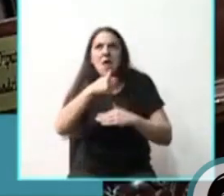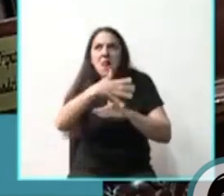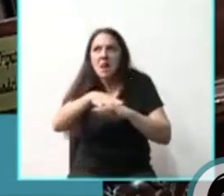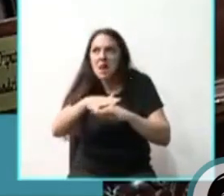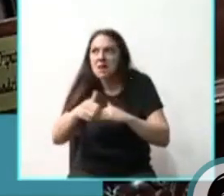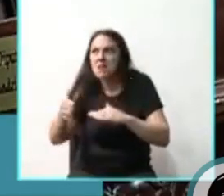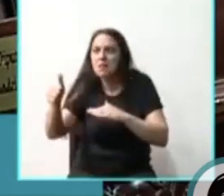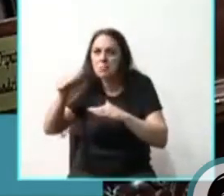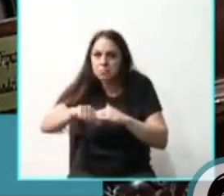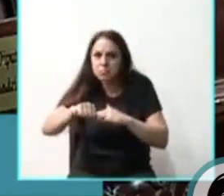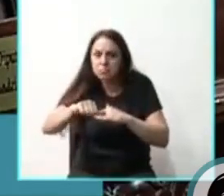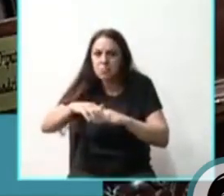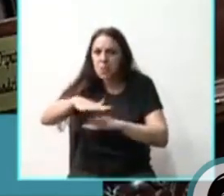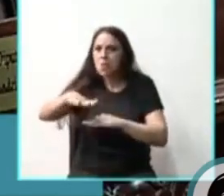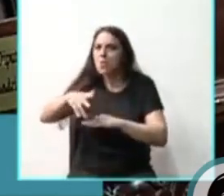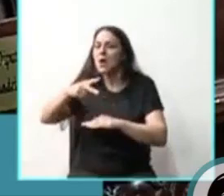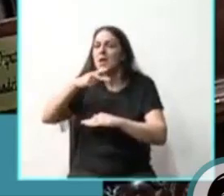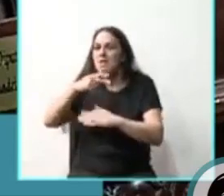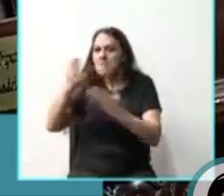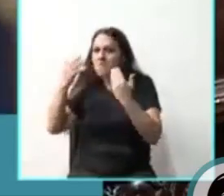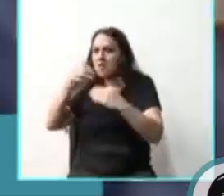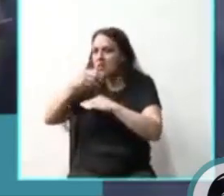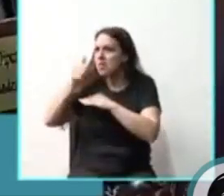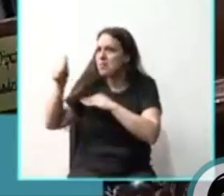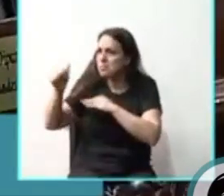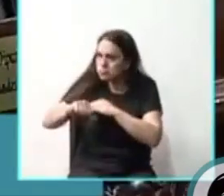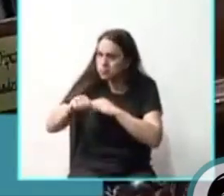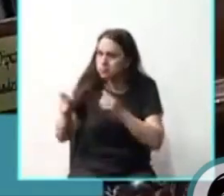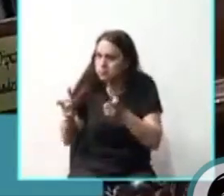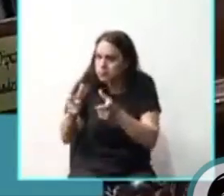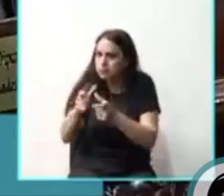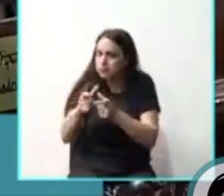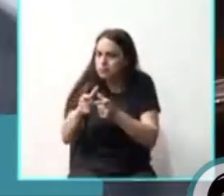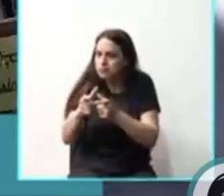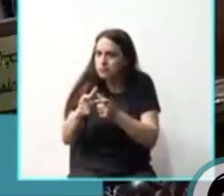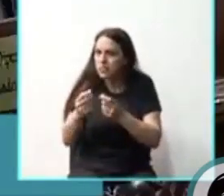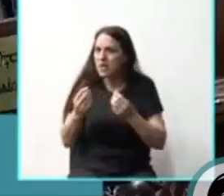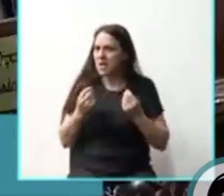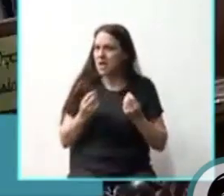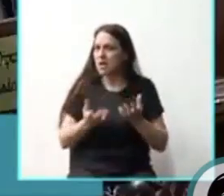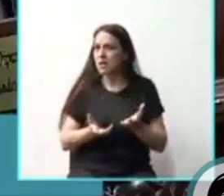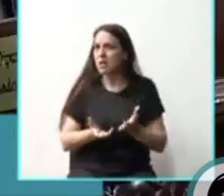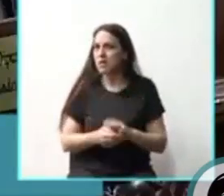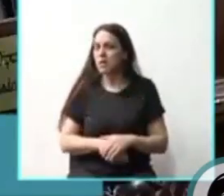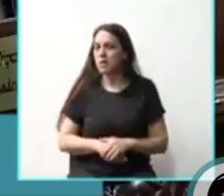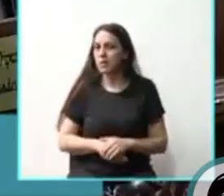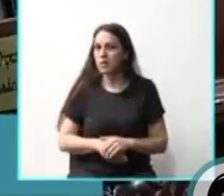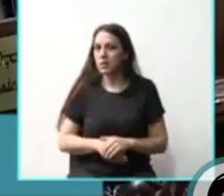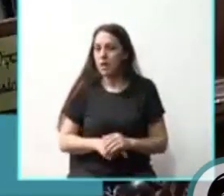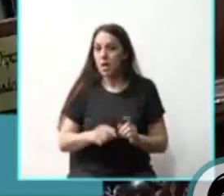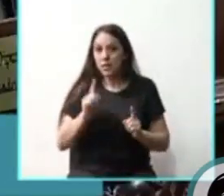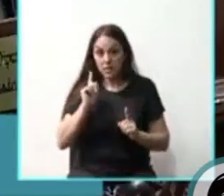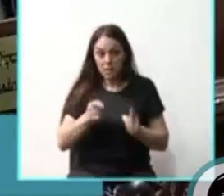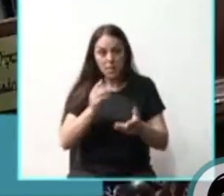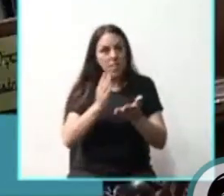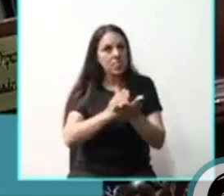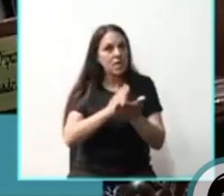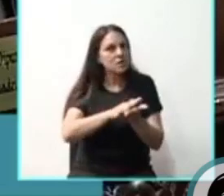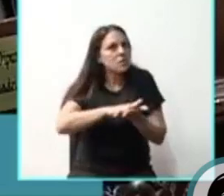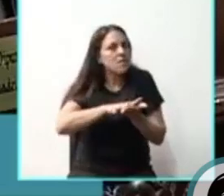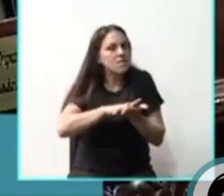verdes solo este gobierno se lo puedo ocurrir y también el derecho elemental el derecho elemental a